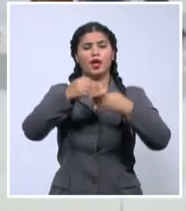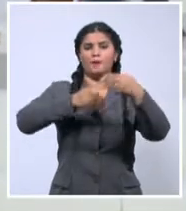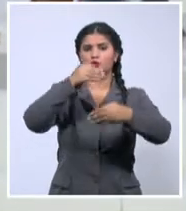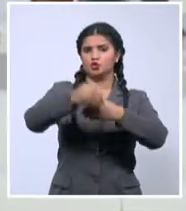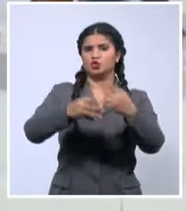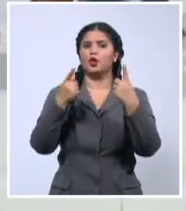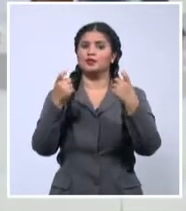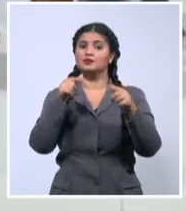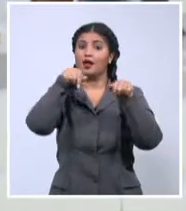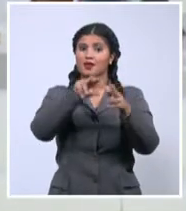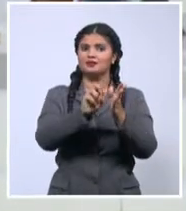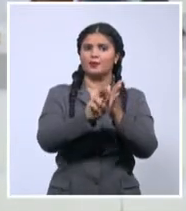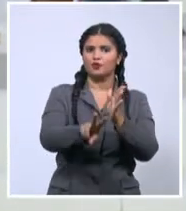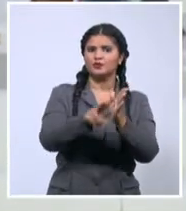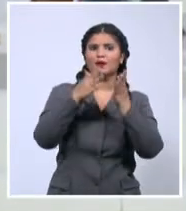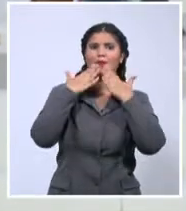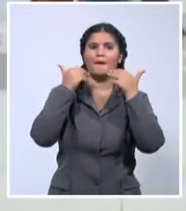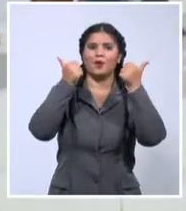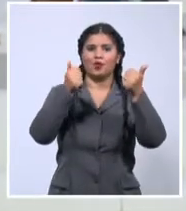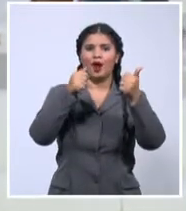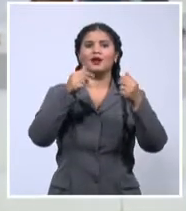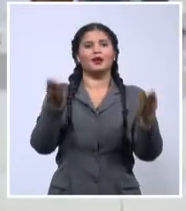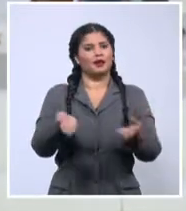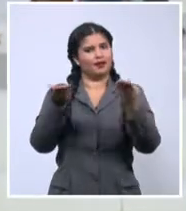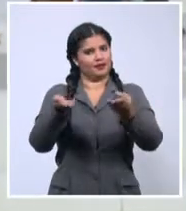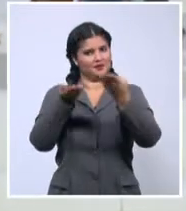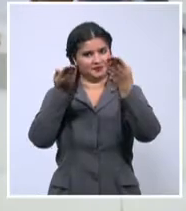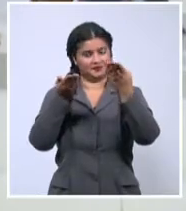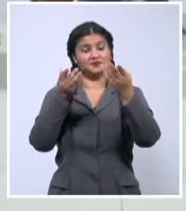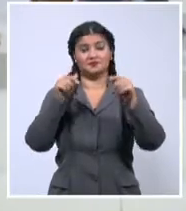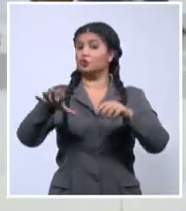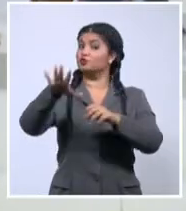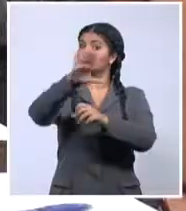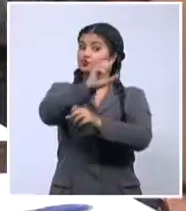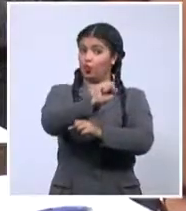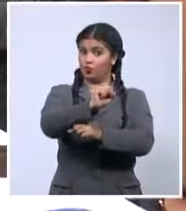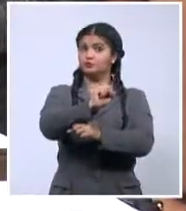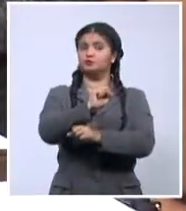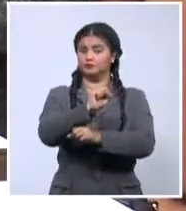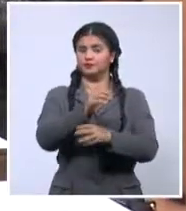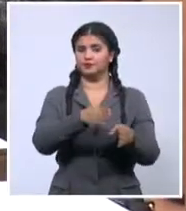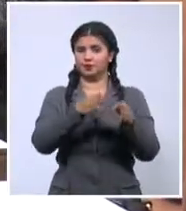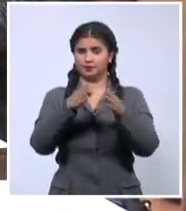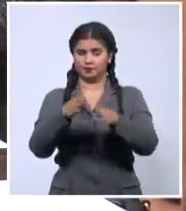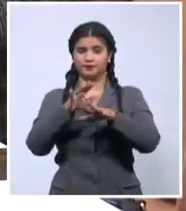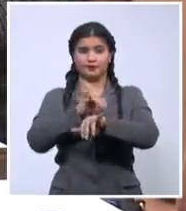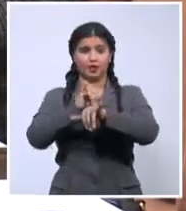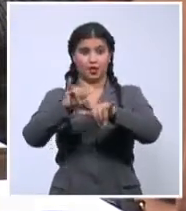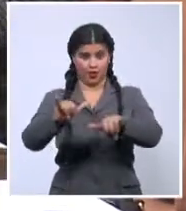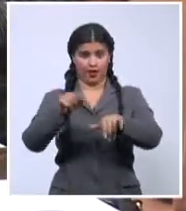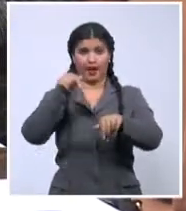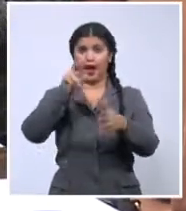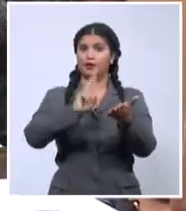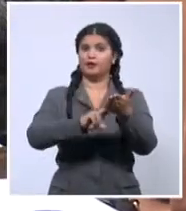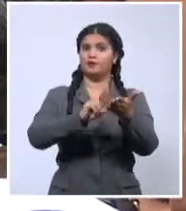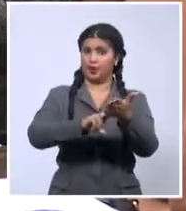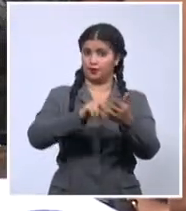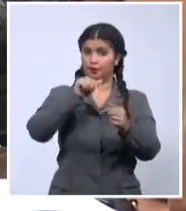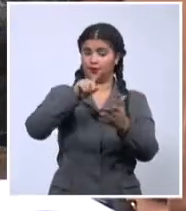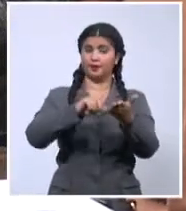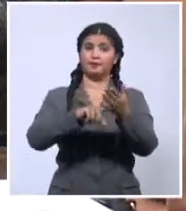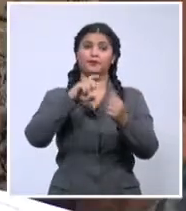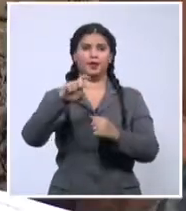para el mejor desarrollo de esta, en general, como provincia. Igualmente, los diputados analizaron los resultados del